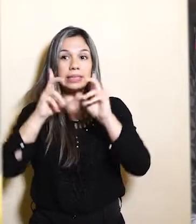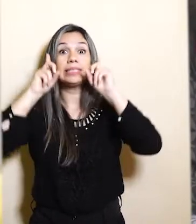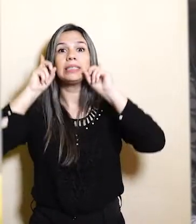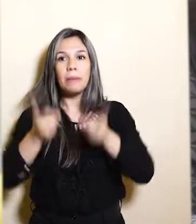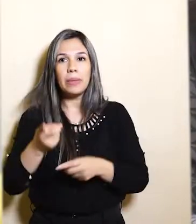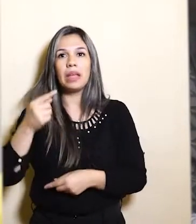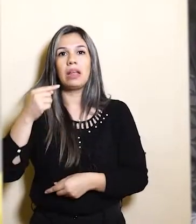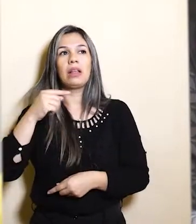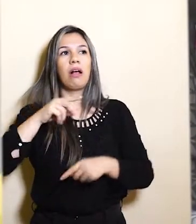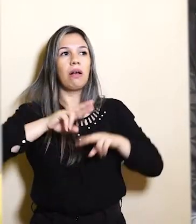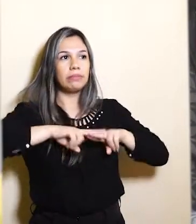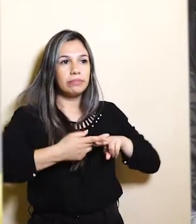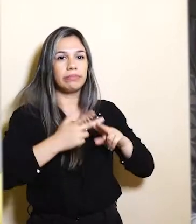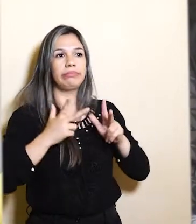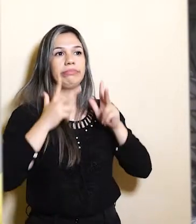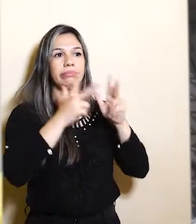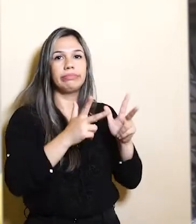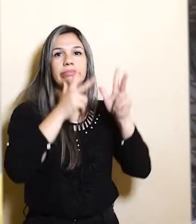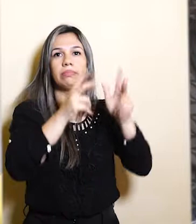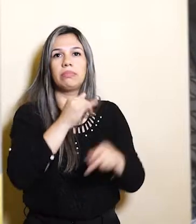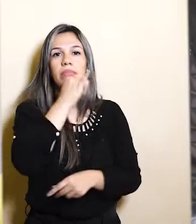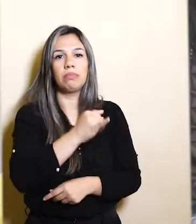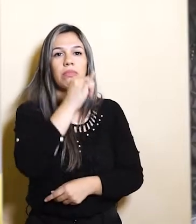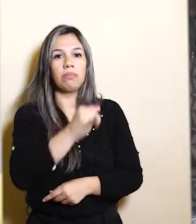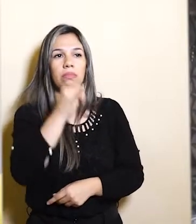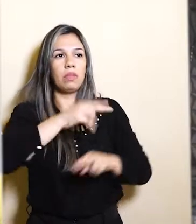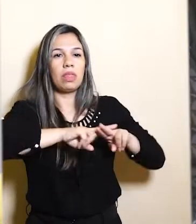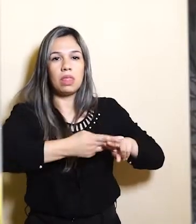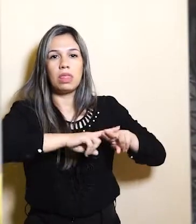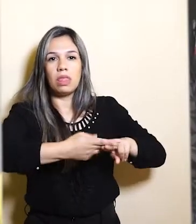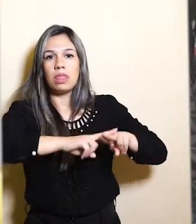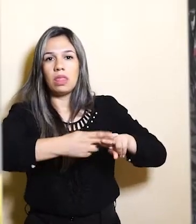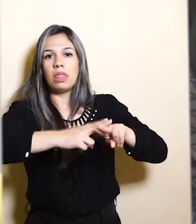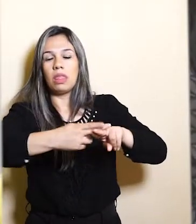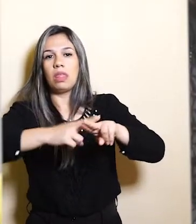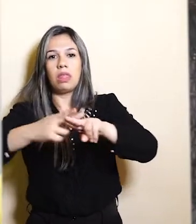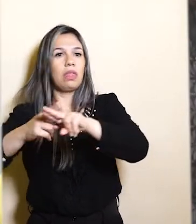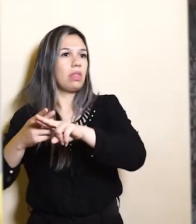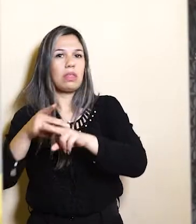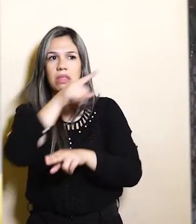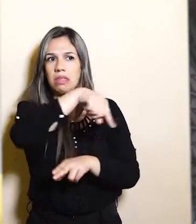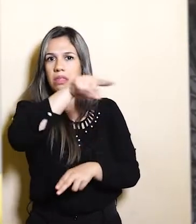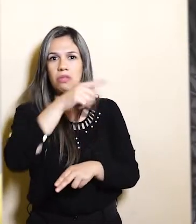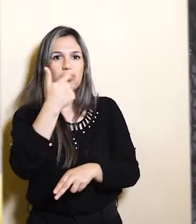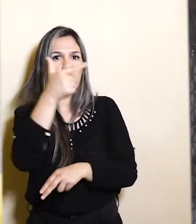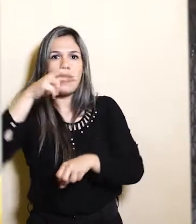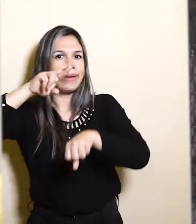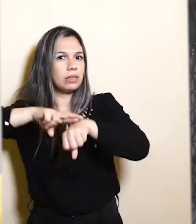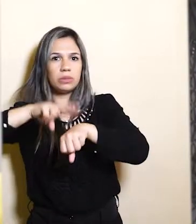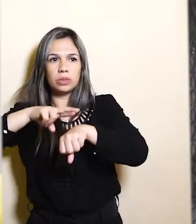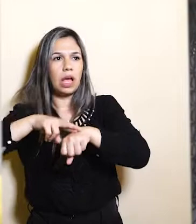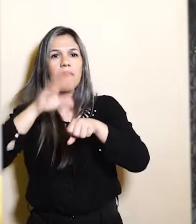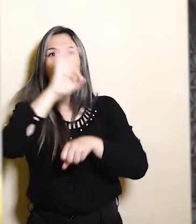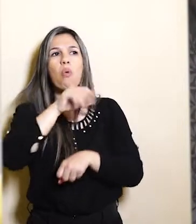que repetirla a través de su relato testimonial a diferentes autoridades, muchas de ellas que no tienen competencia o que no tienen